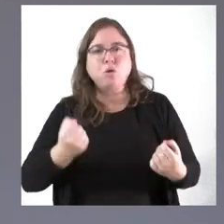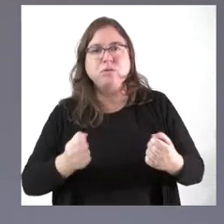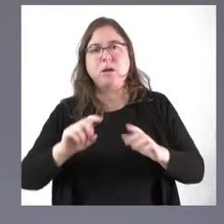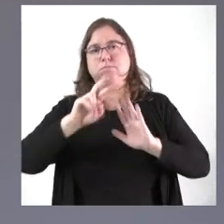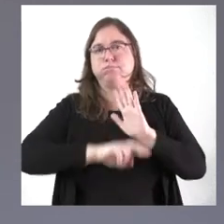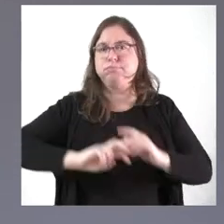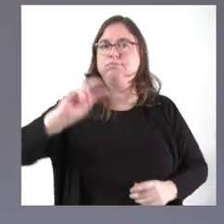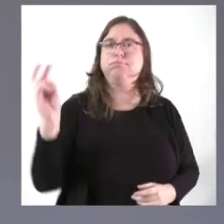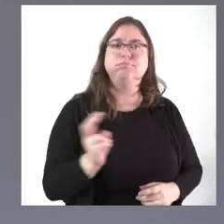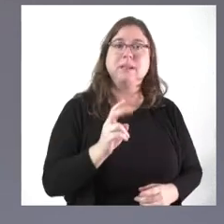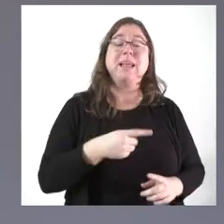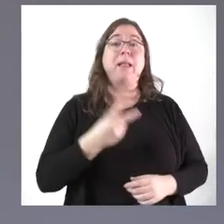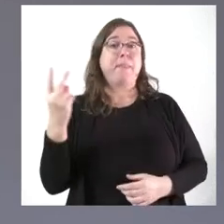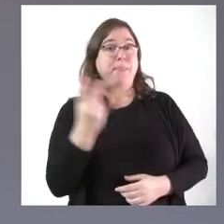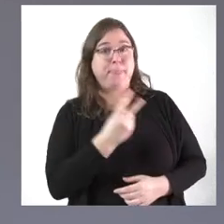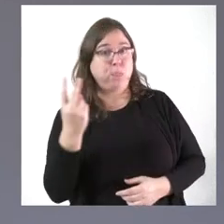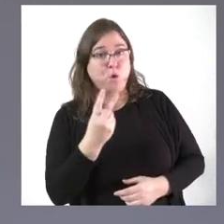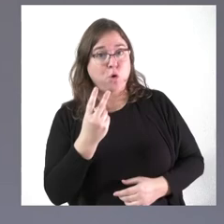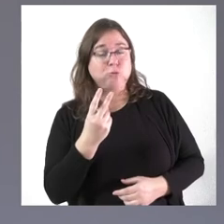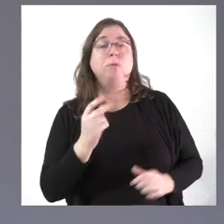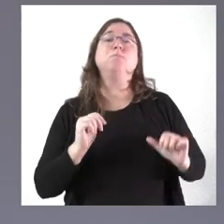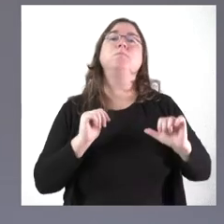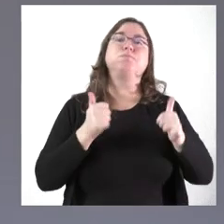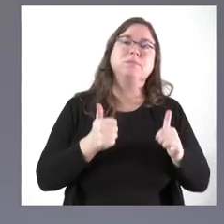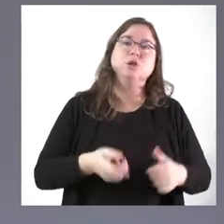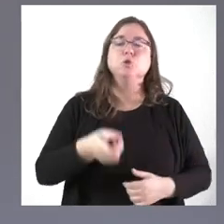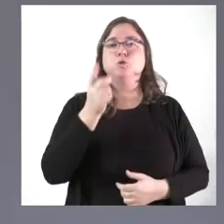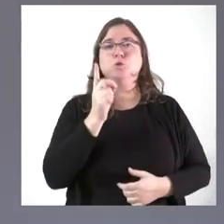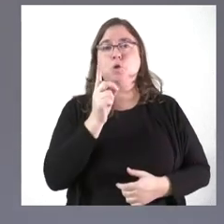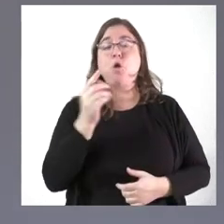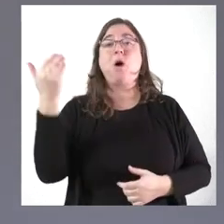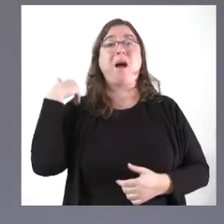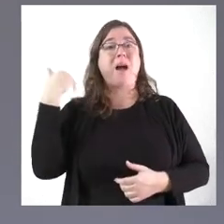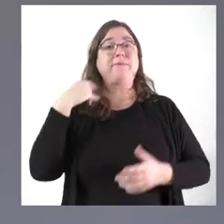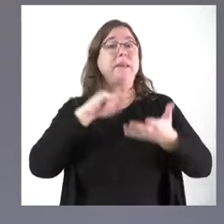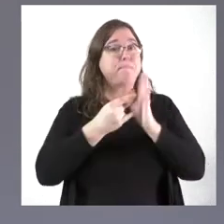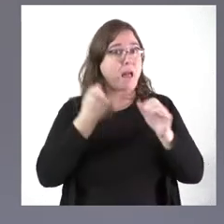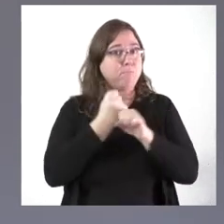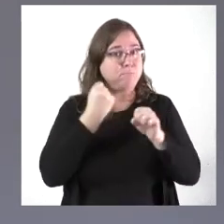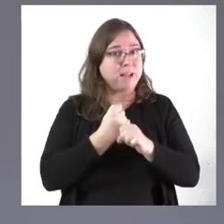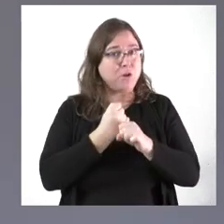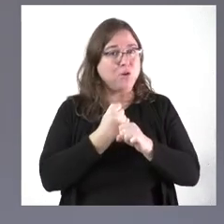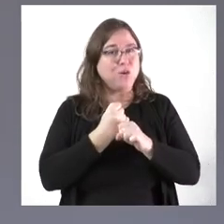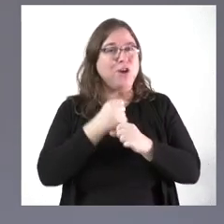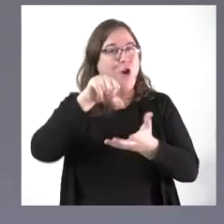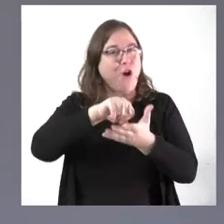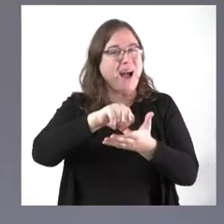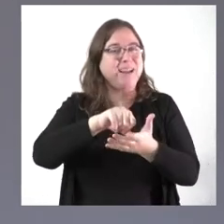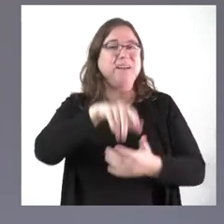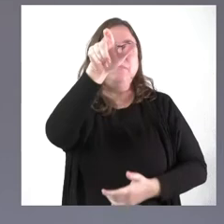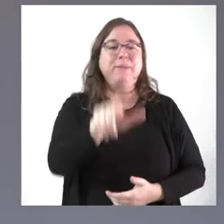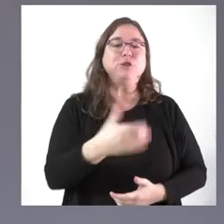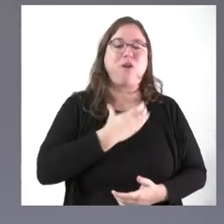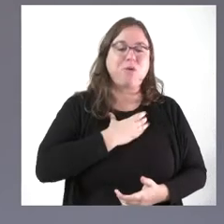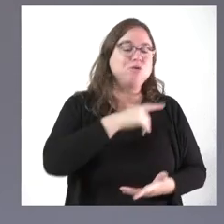equipamiento y entre las dos administraciones formar no Solo lo que antes era el plan de empleo local que es un municipio tiene una persona y hacía